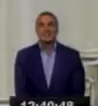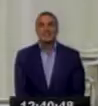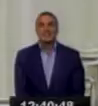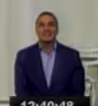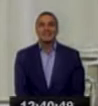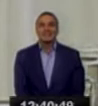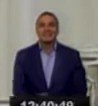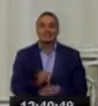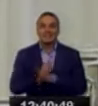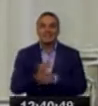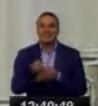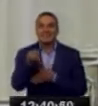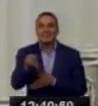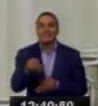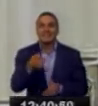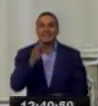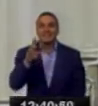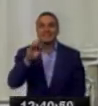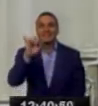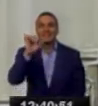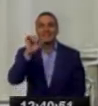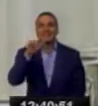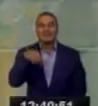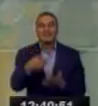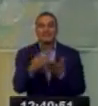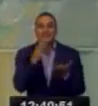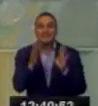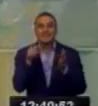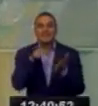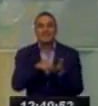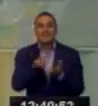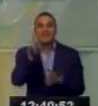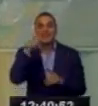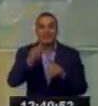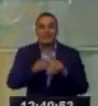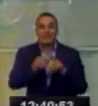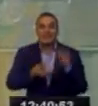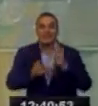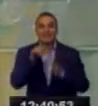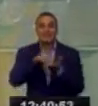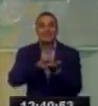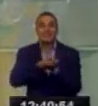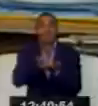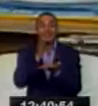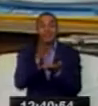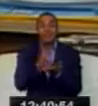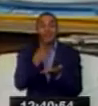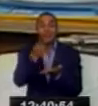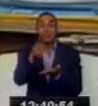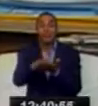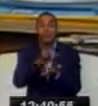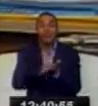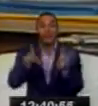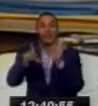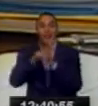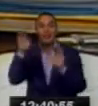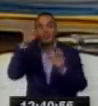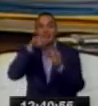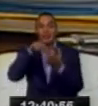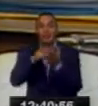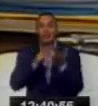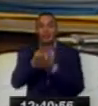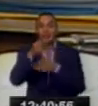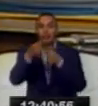El defensor del pueblo, Freddy Carrión, anunció que en aproximadamente 2 meses enviaría a la Asamblea Nacional un proyecto de ley que busca regular el